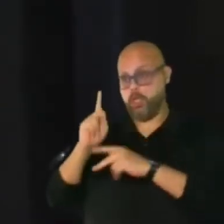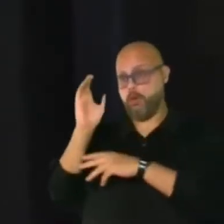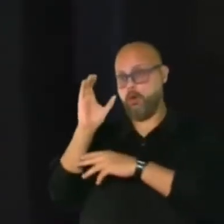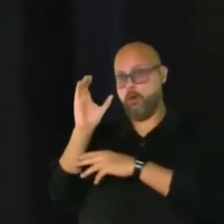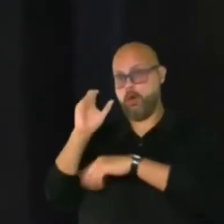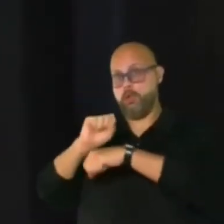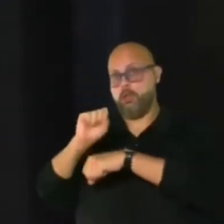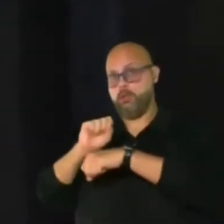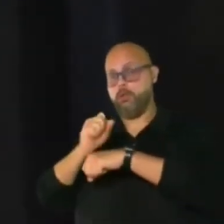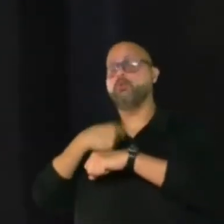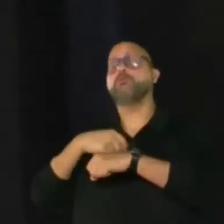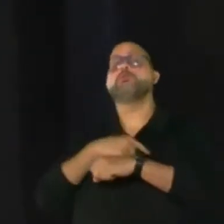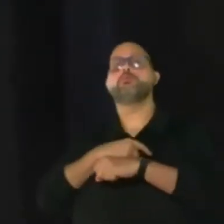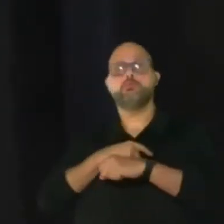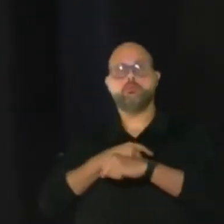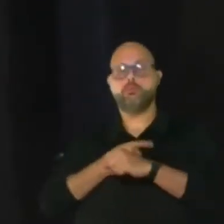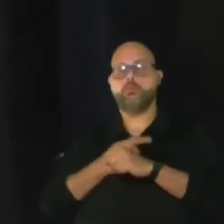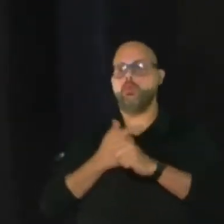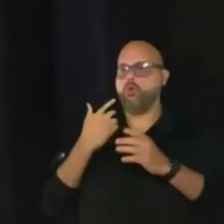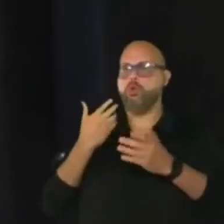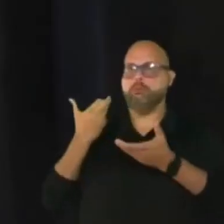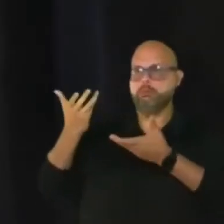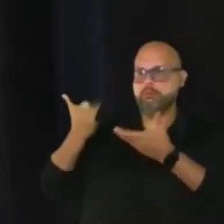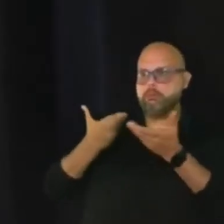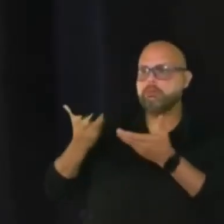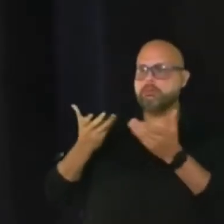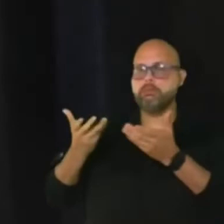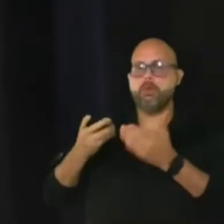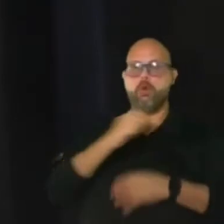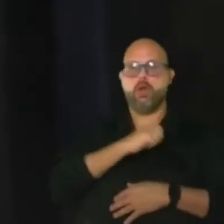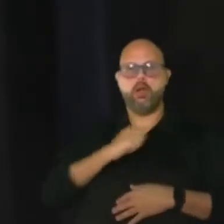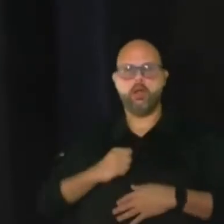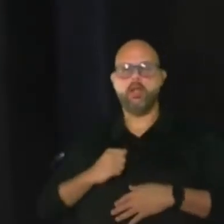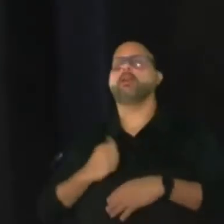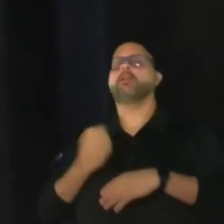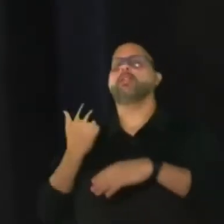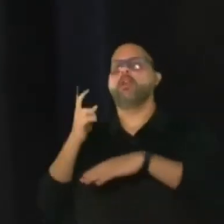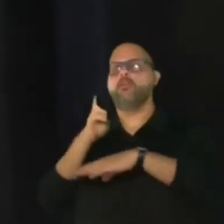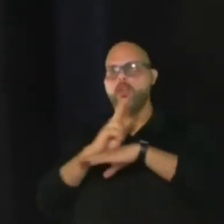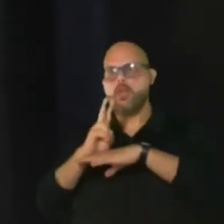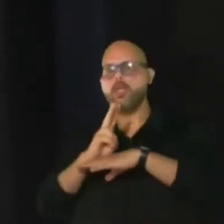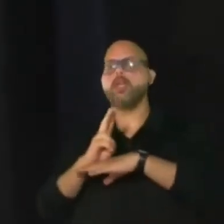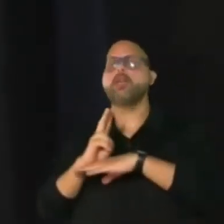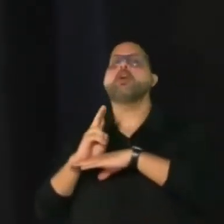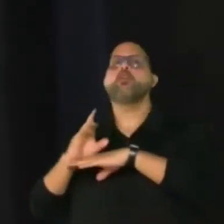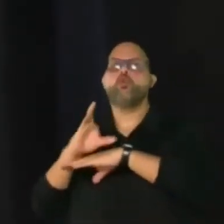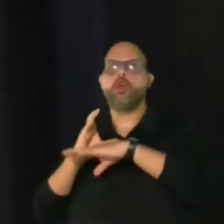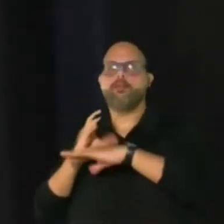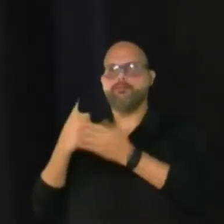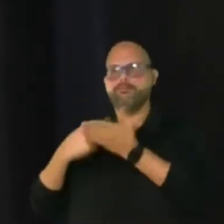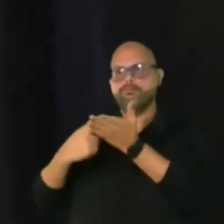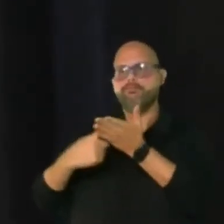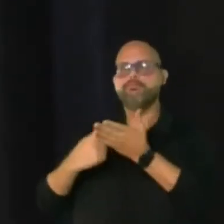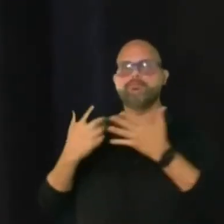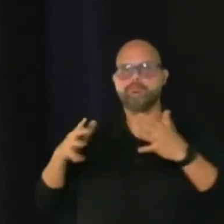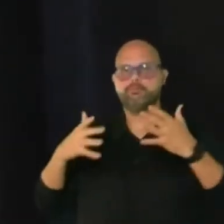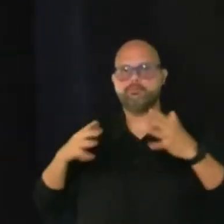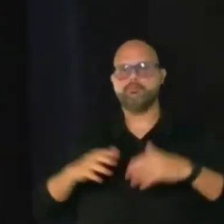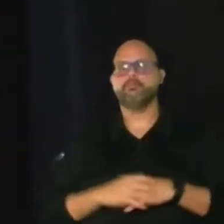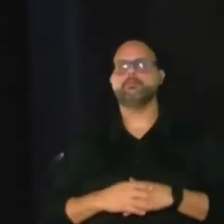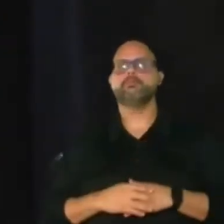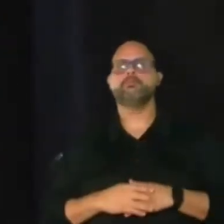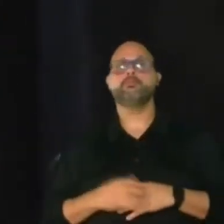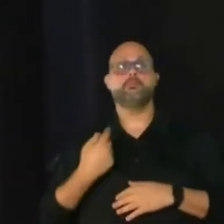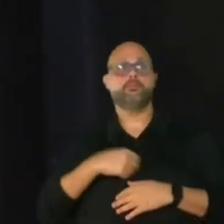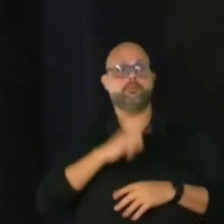tuvimos la comunicación con los alcaldes tanto de Vieques como Culebra. Para poder fiscalizar el cumplimiento de esta orden,